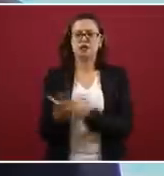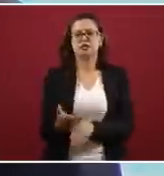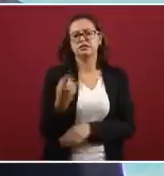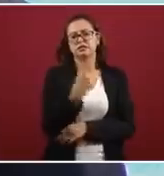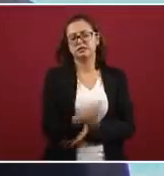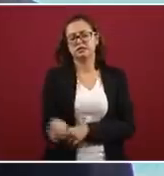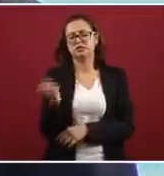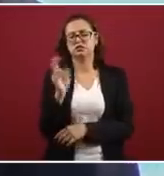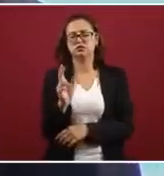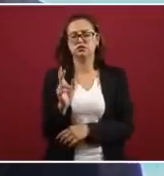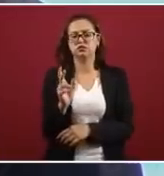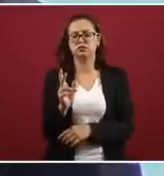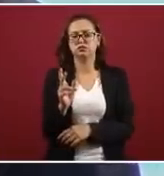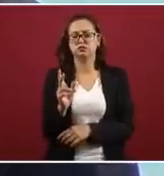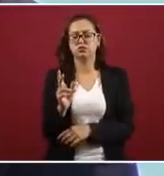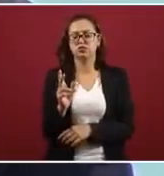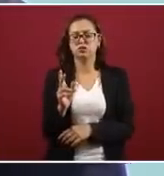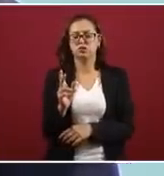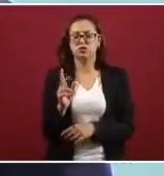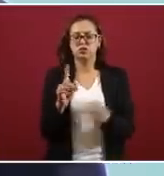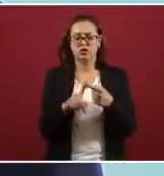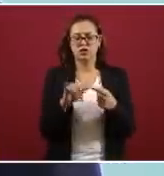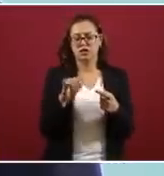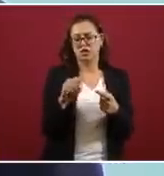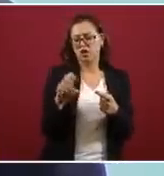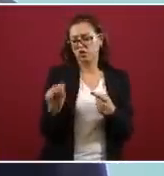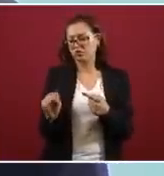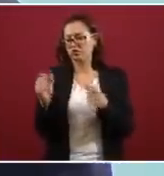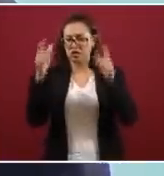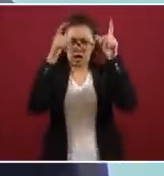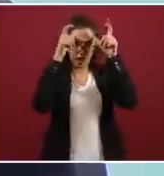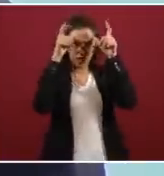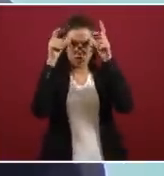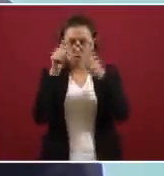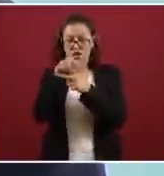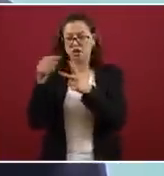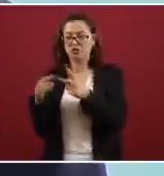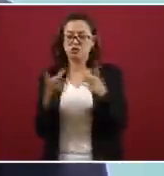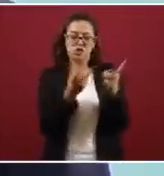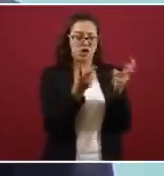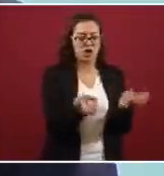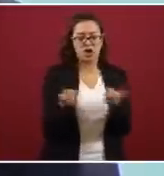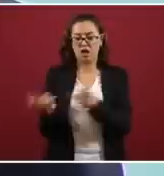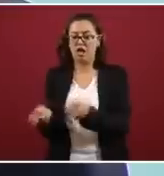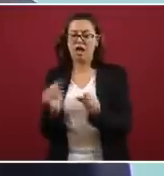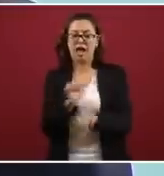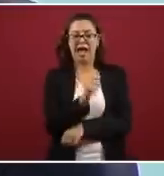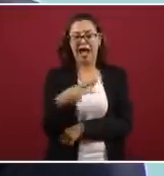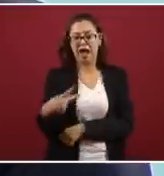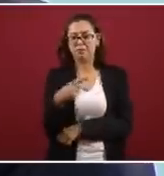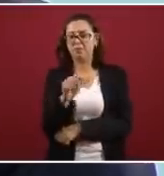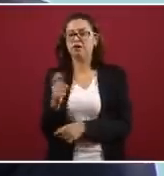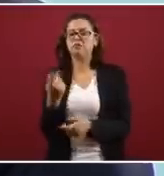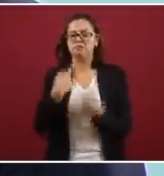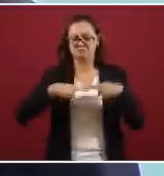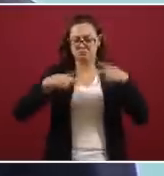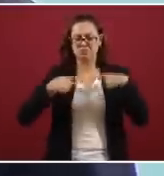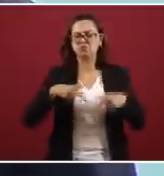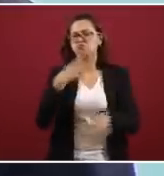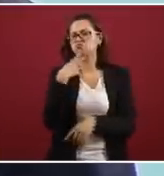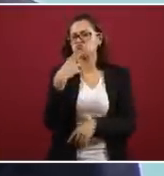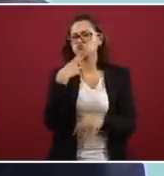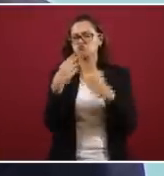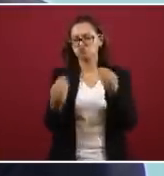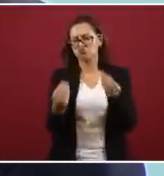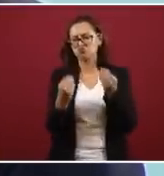104.379 descargas en los 2 sistemas, iOS y Android, con buenas reseñas y retroalimentación de los usuarios en la app de litro